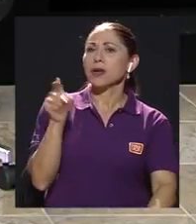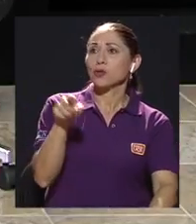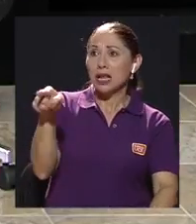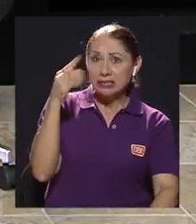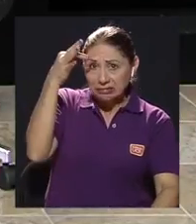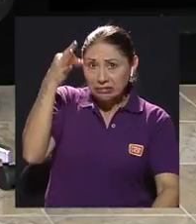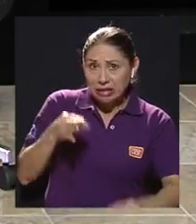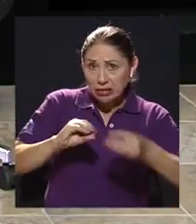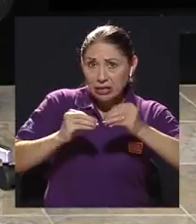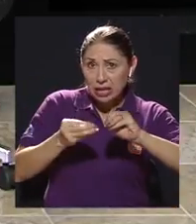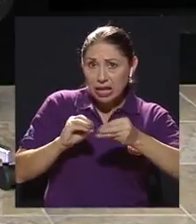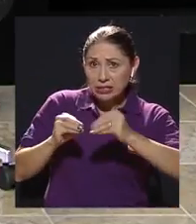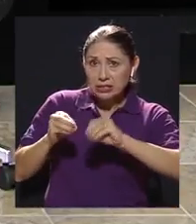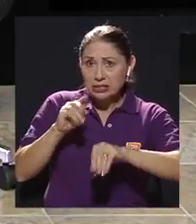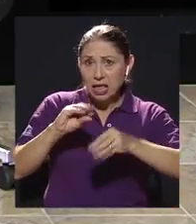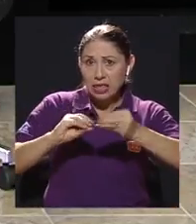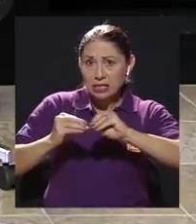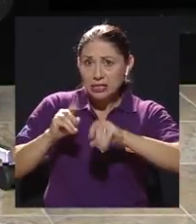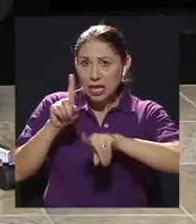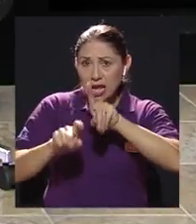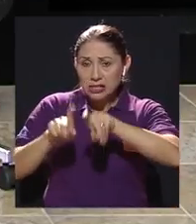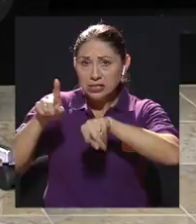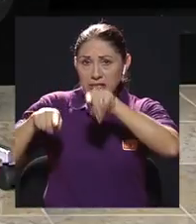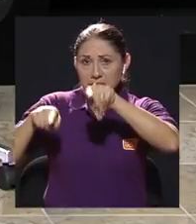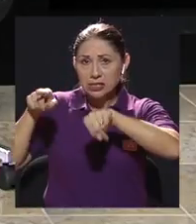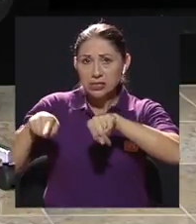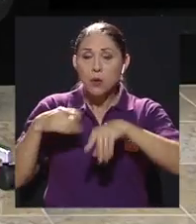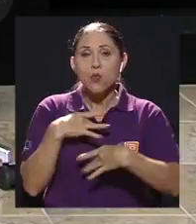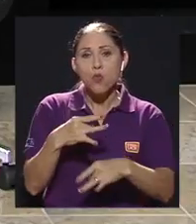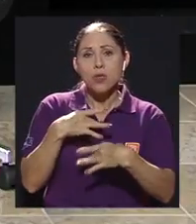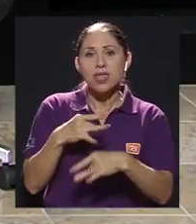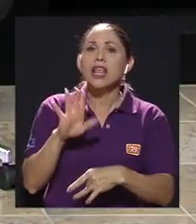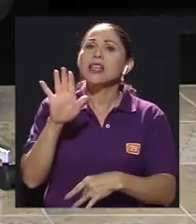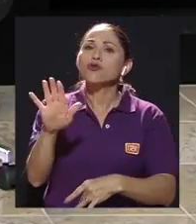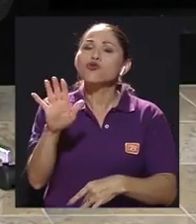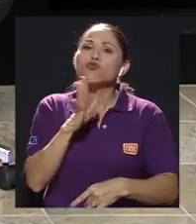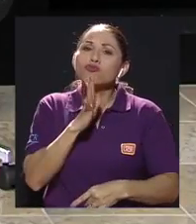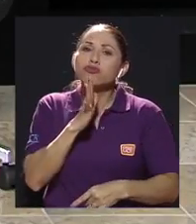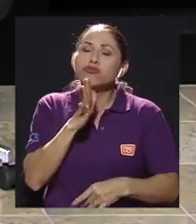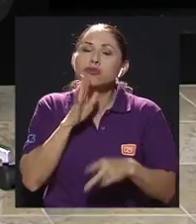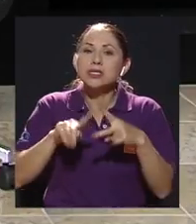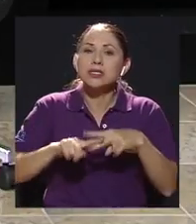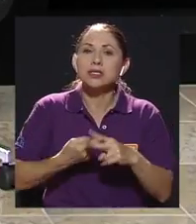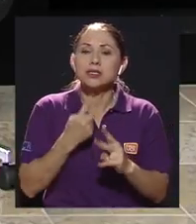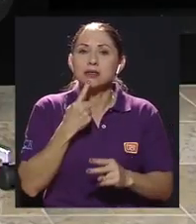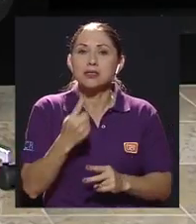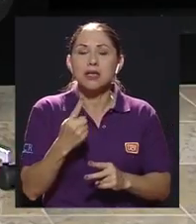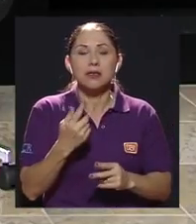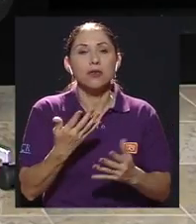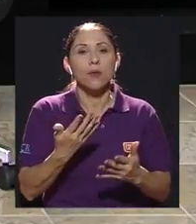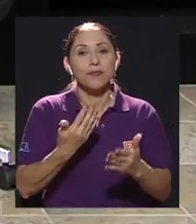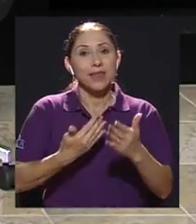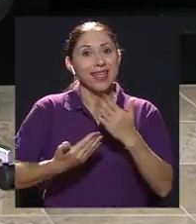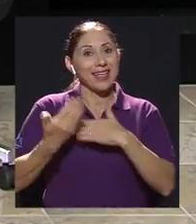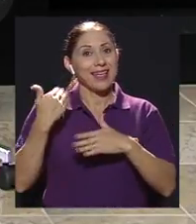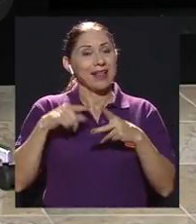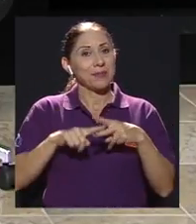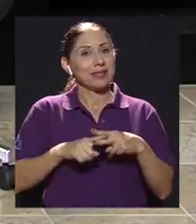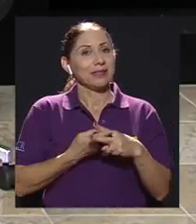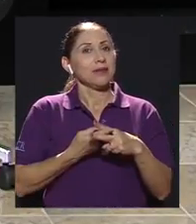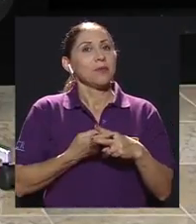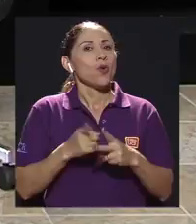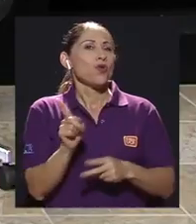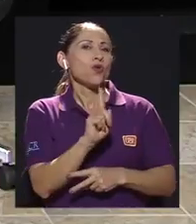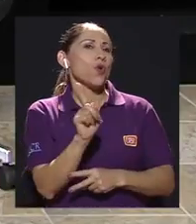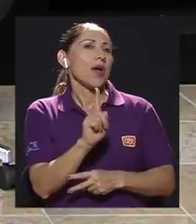en las estadísticas. Fue muy interesante su reflexión de cómo inicia diciendo que al principio no era como la